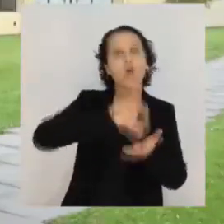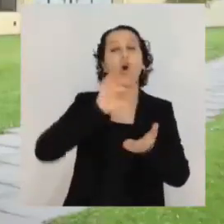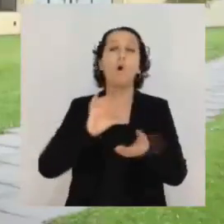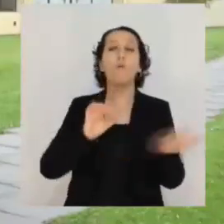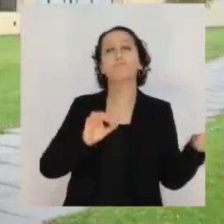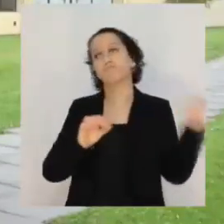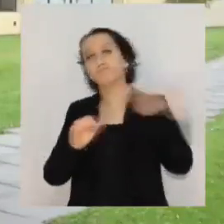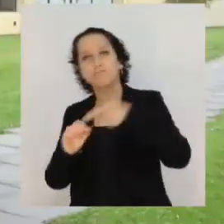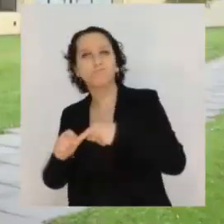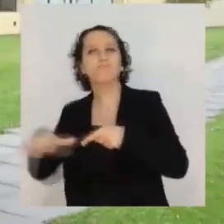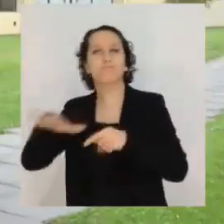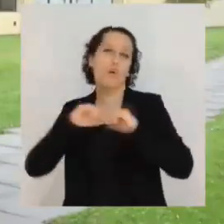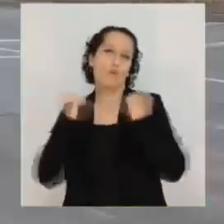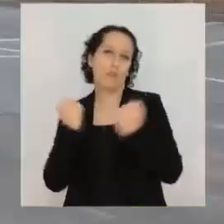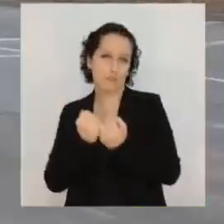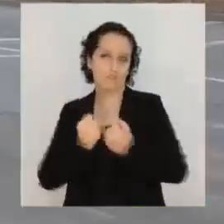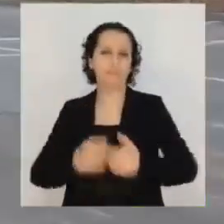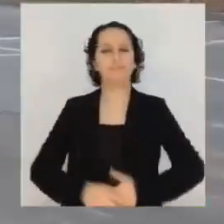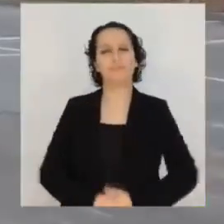hacia el sector Collao.